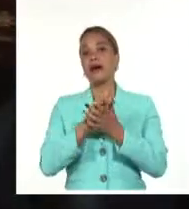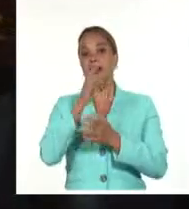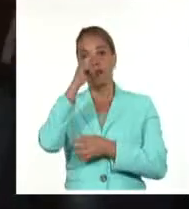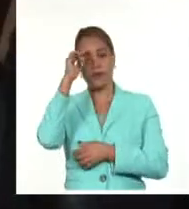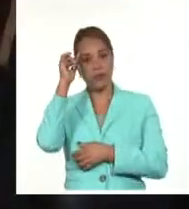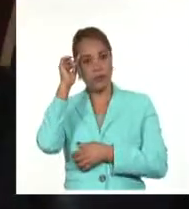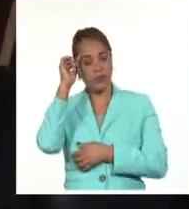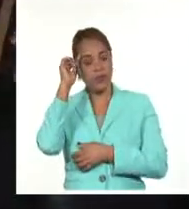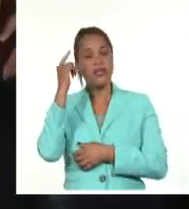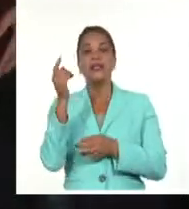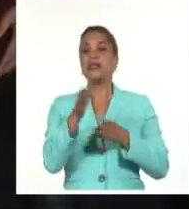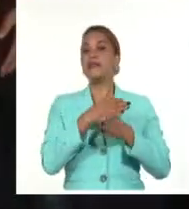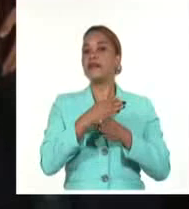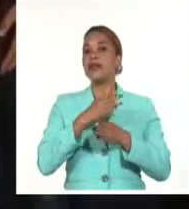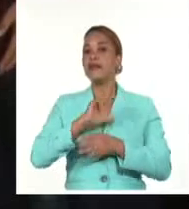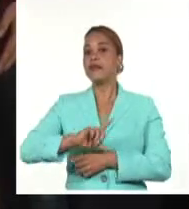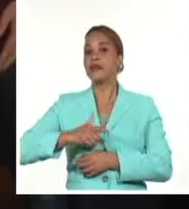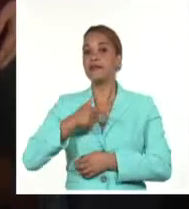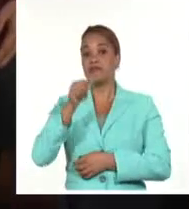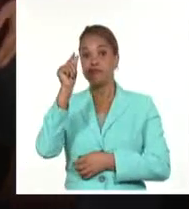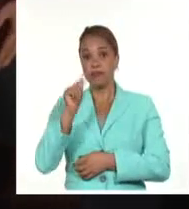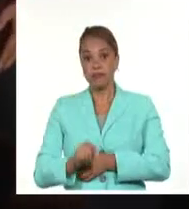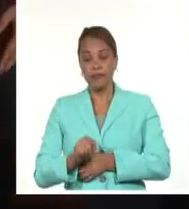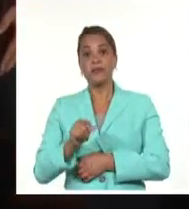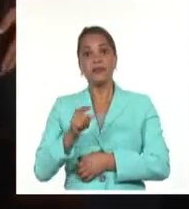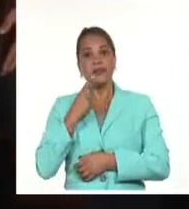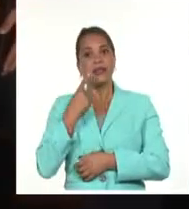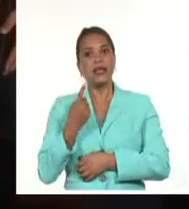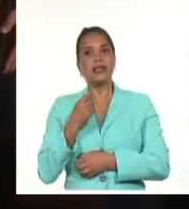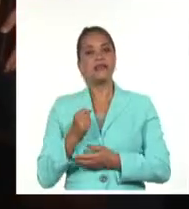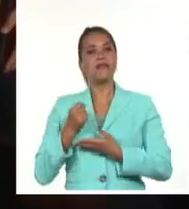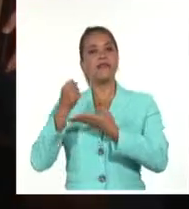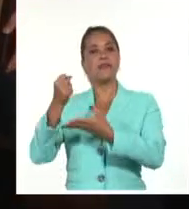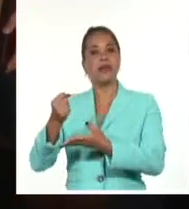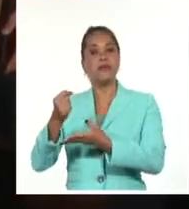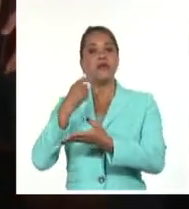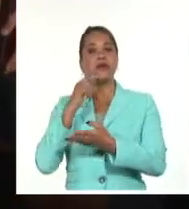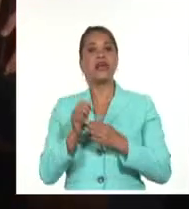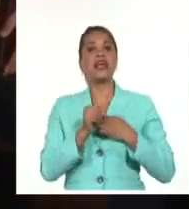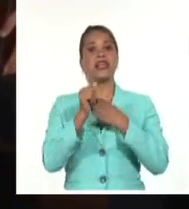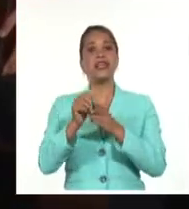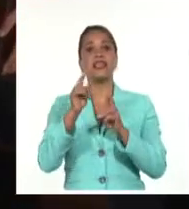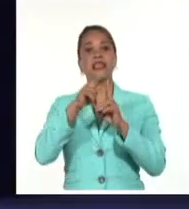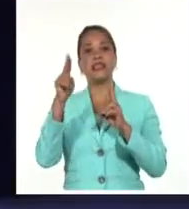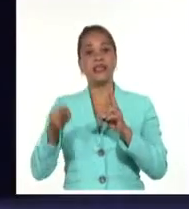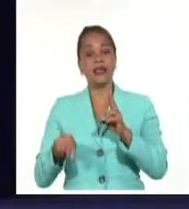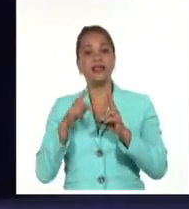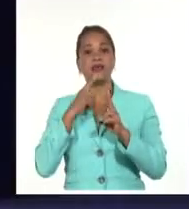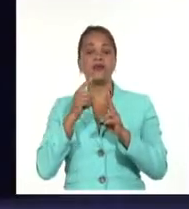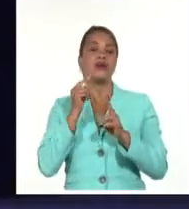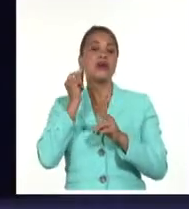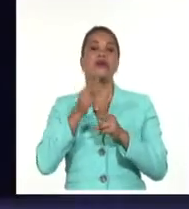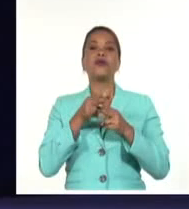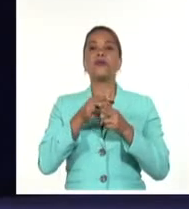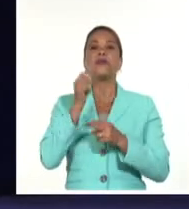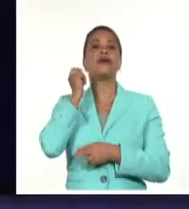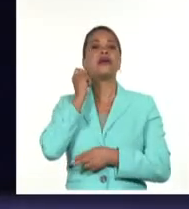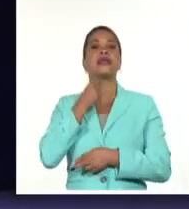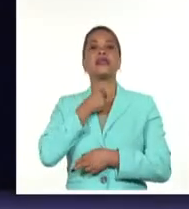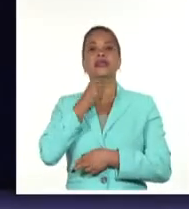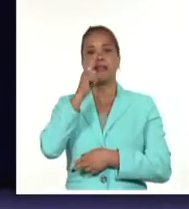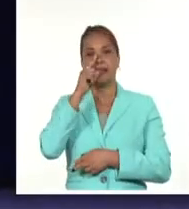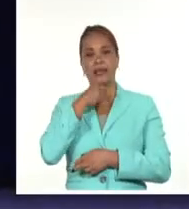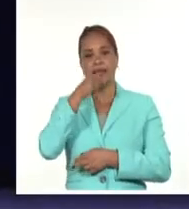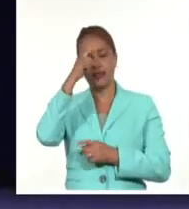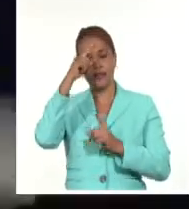noveles actores y al desarrollo del clown en el país del líder de teatro tuyo ernesto parra además de estos dos